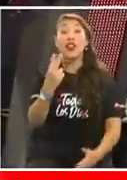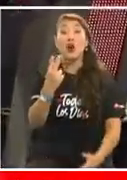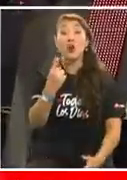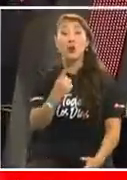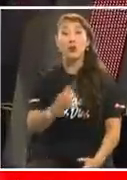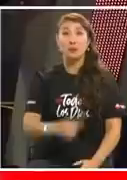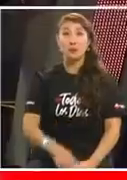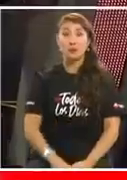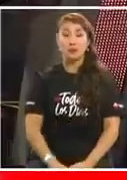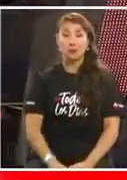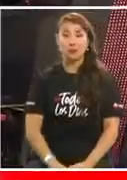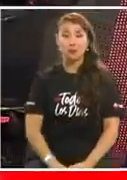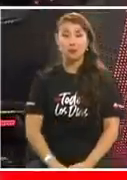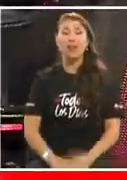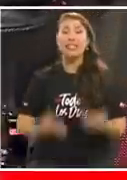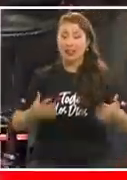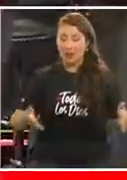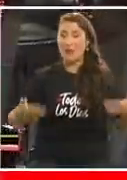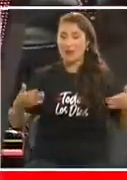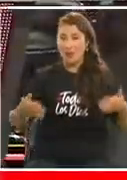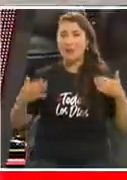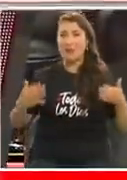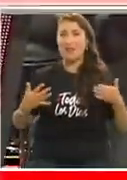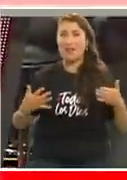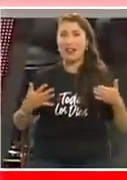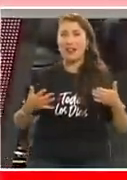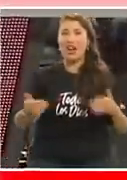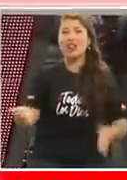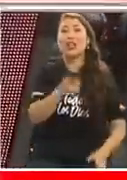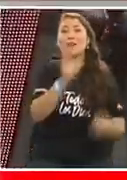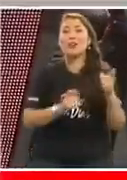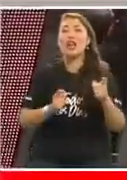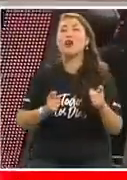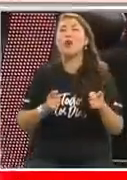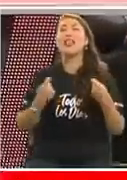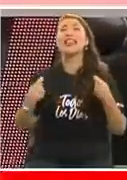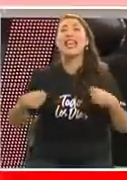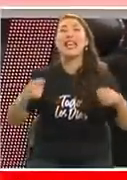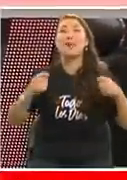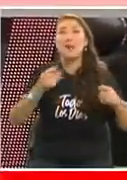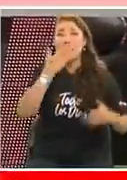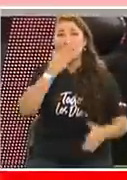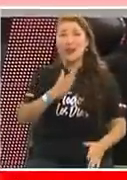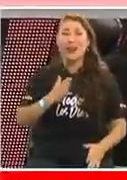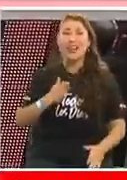1. Vamos a hacer una terapia a toda la gente. Miramos a los ojos. Y 1, 2 y 3.